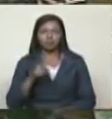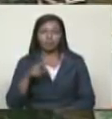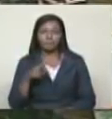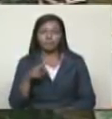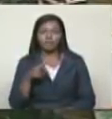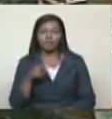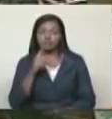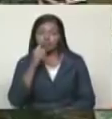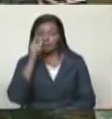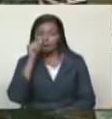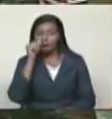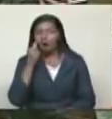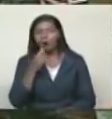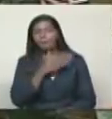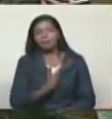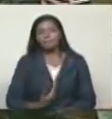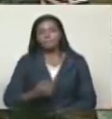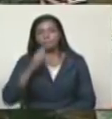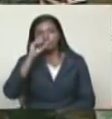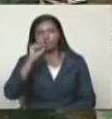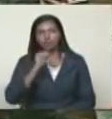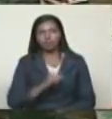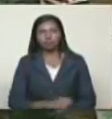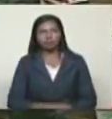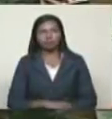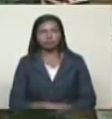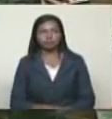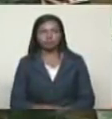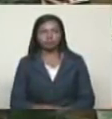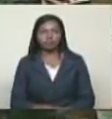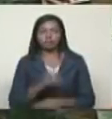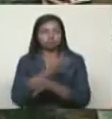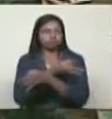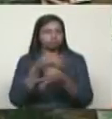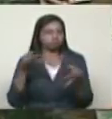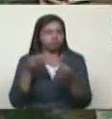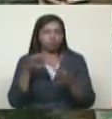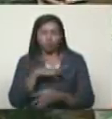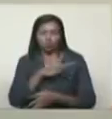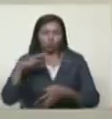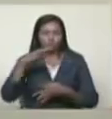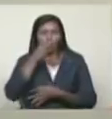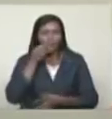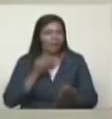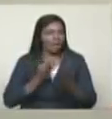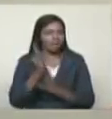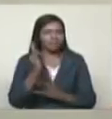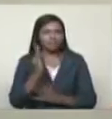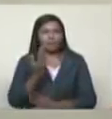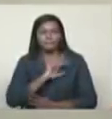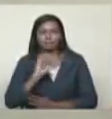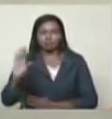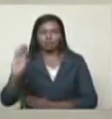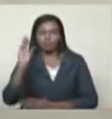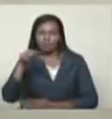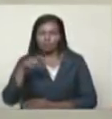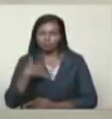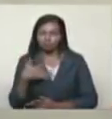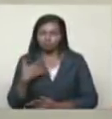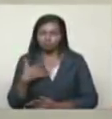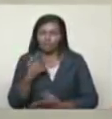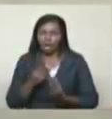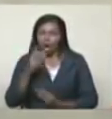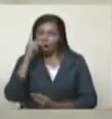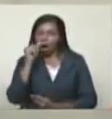cuerpo castrense, Nicolás Maduro Moros. Un extraordinario espíritu de lealtad y patriotismo se sienten